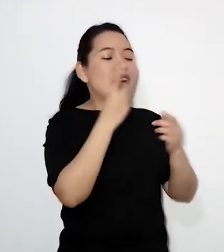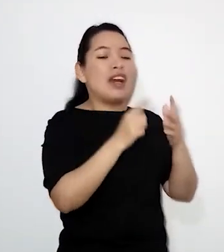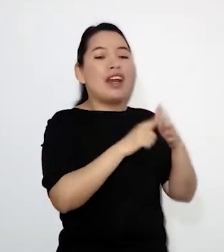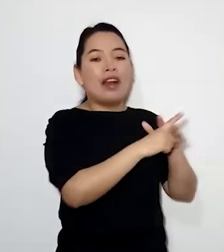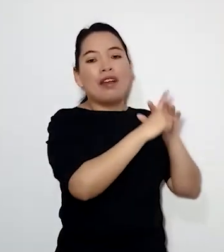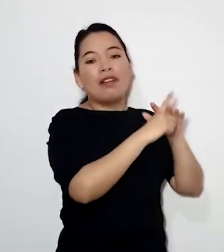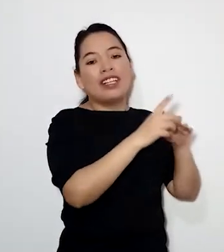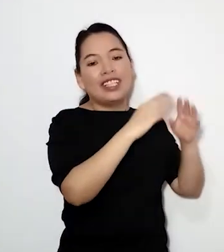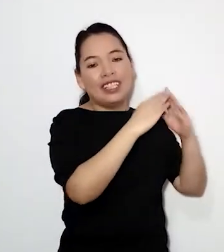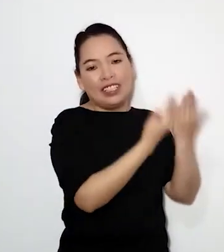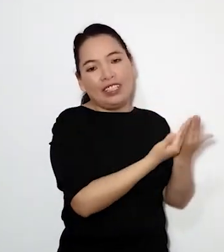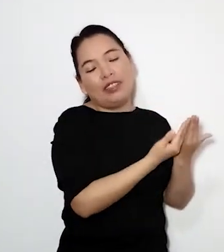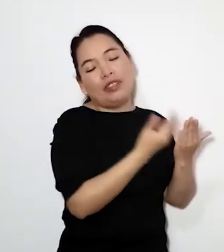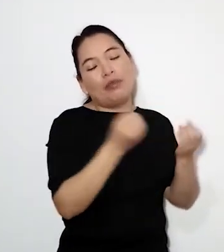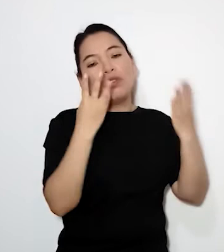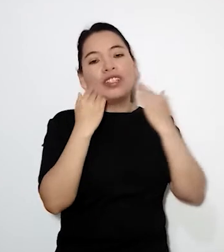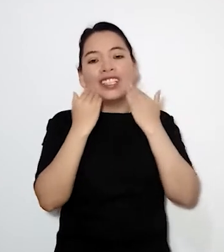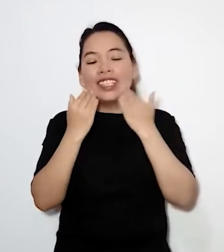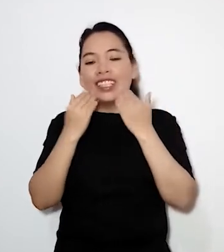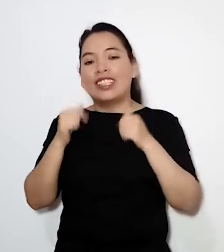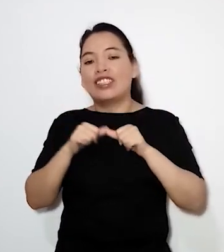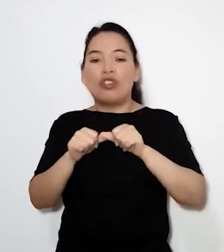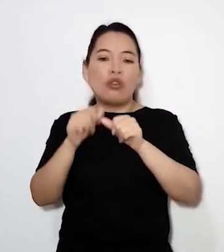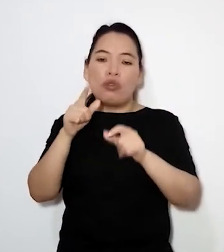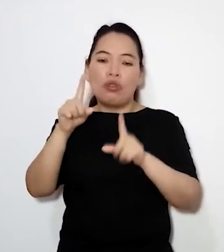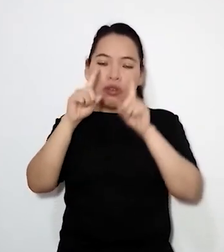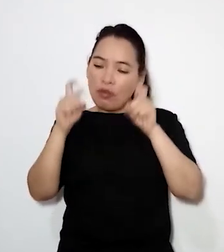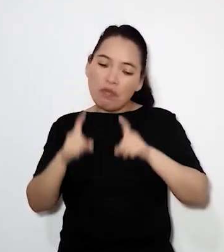también quedo a disposición por si surge alguna pregunta.